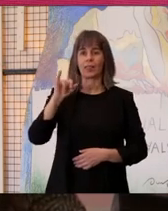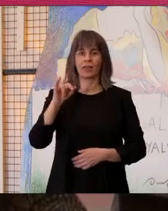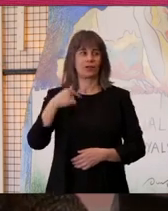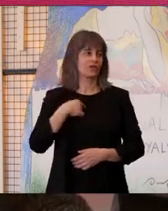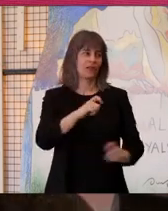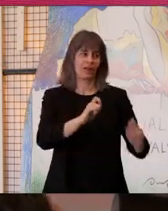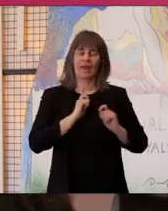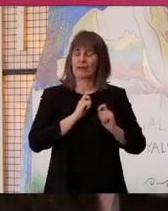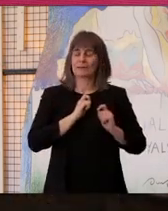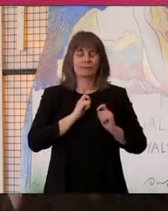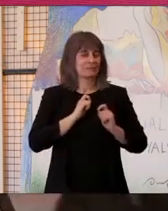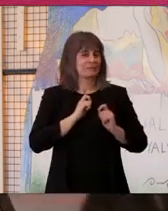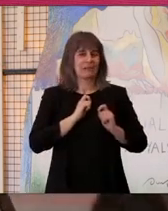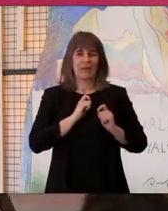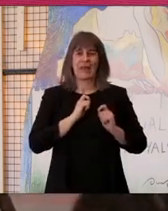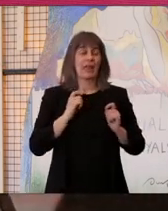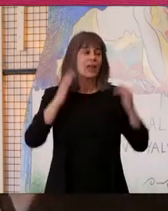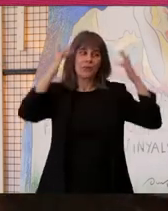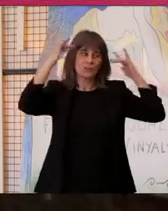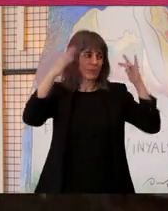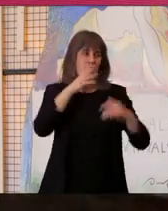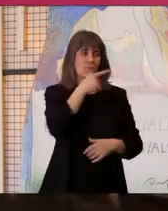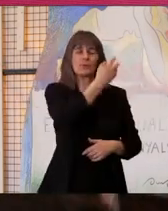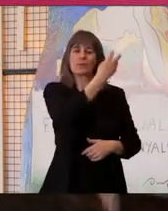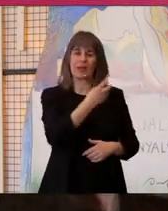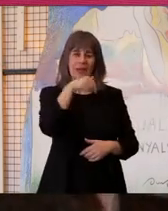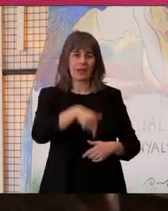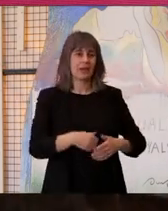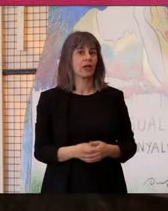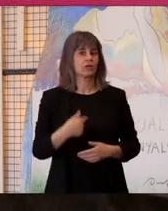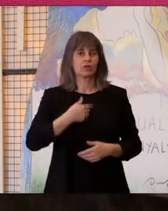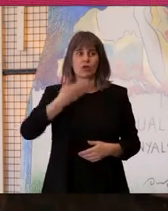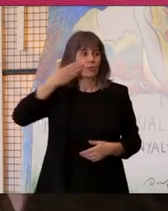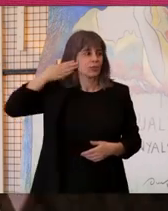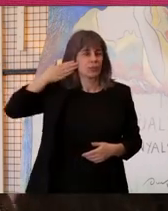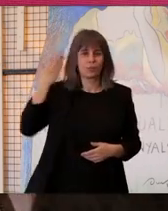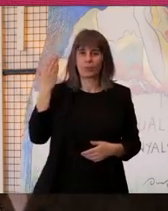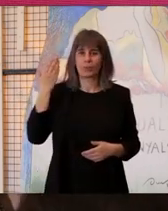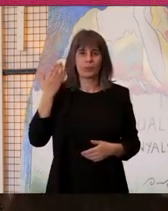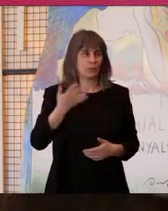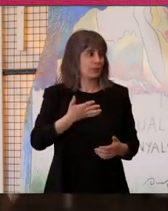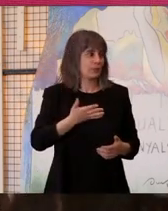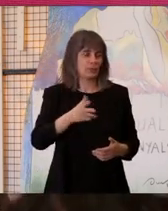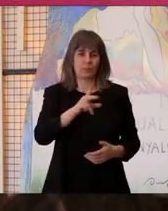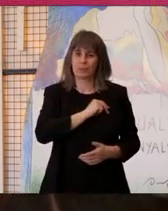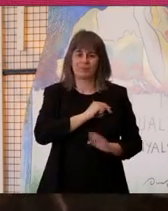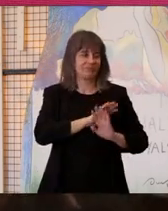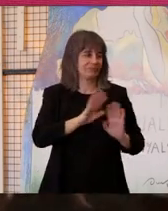aquí la verdad es un es un enorme honor y es un privilegio que